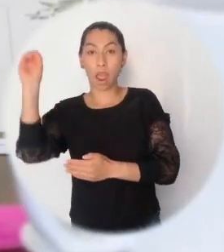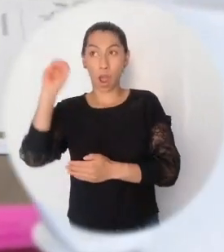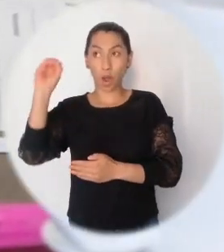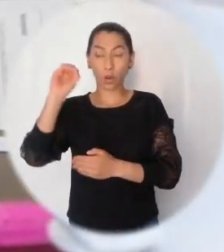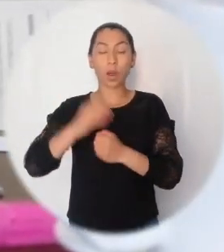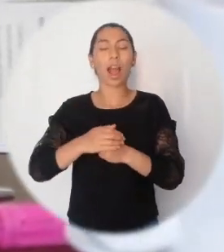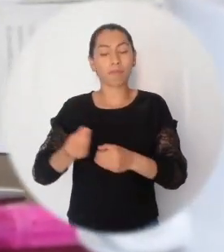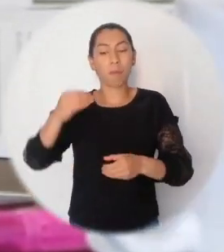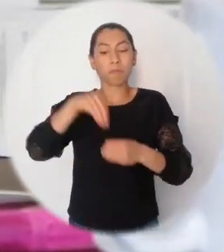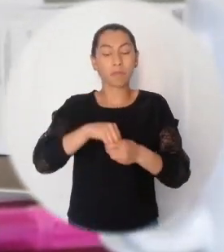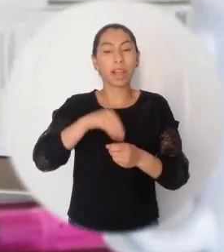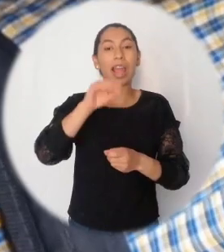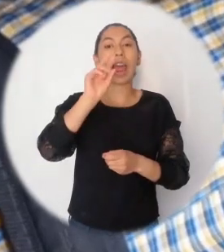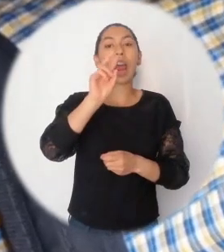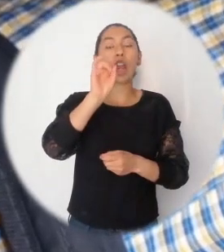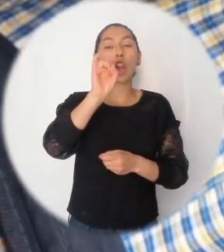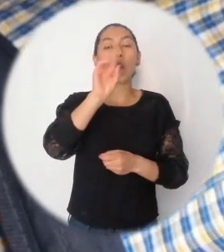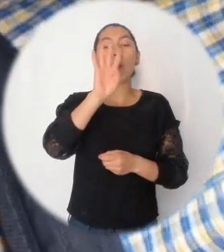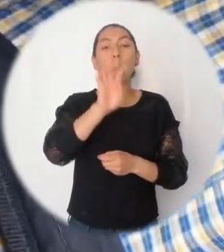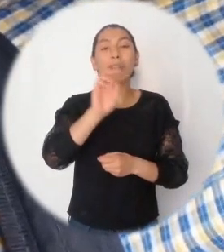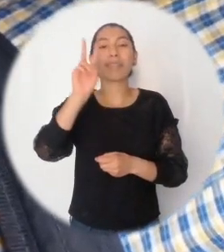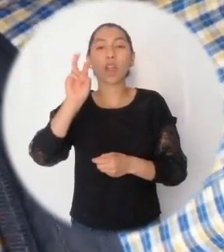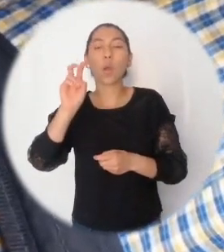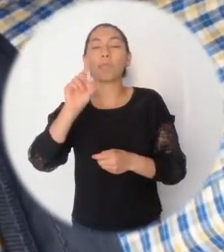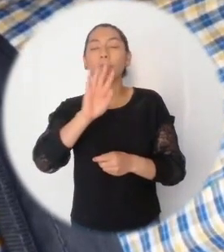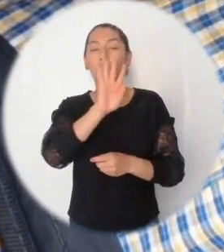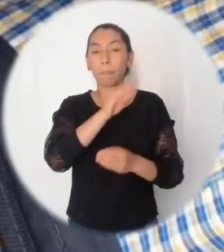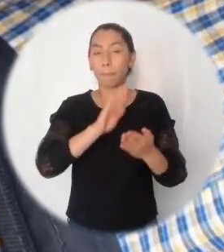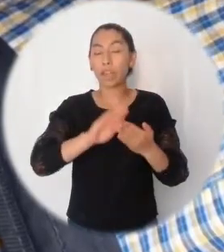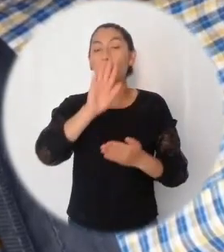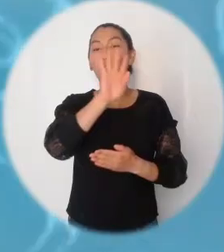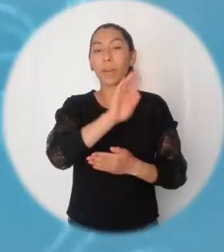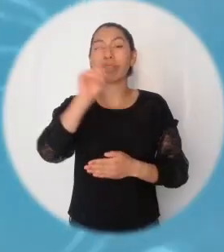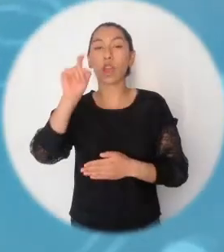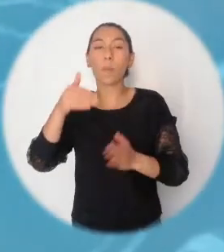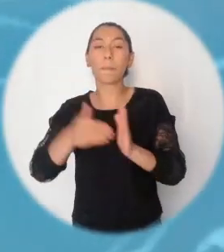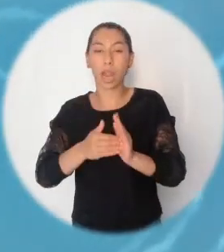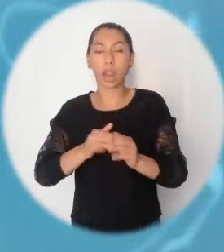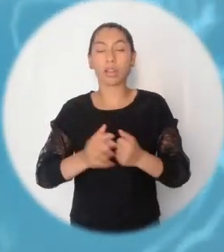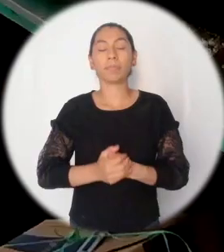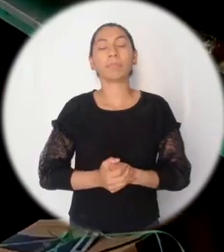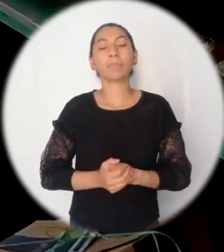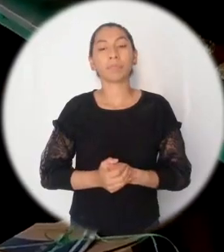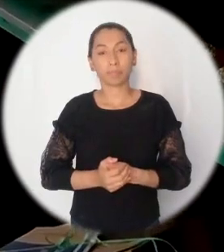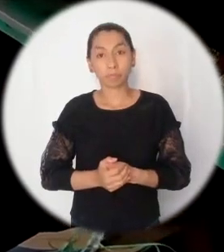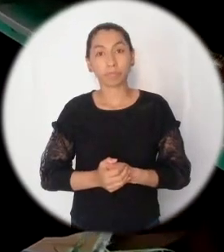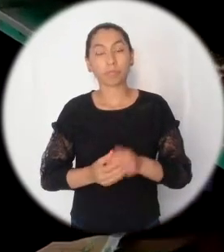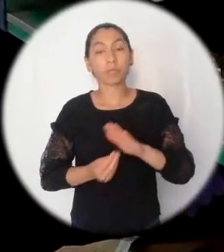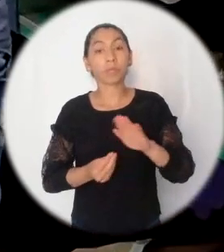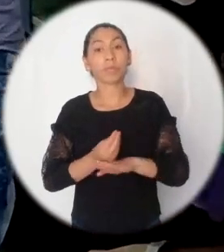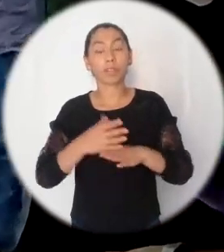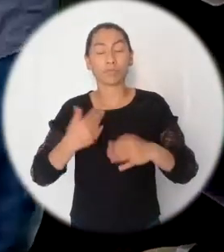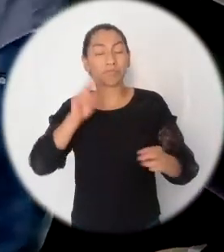9 de octubre, la unidad ha incluido a 91.229 nuevas víctimas. Durante este periodo, la entidad